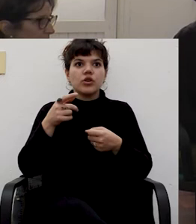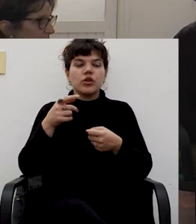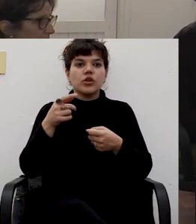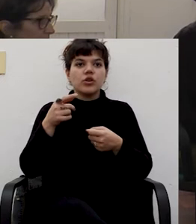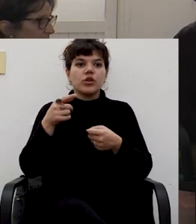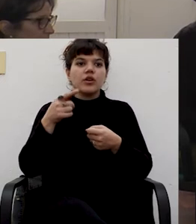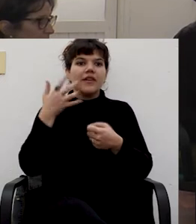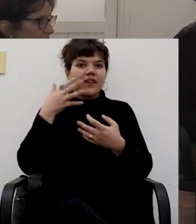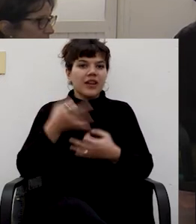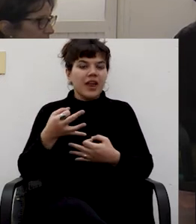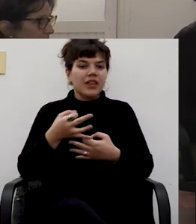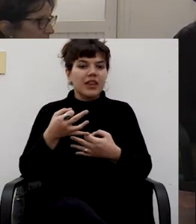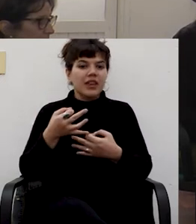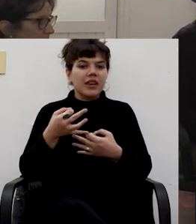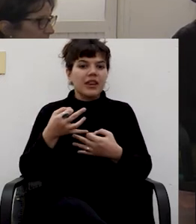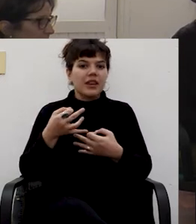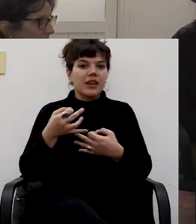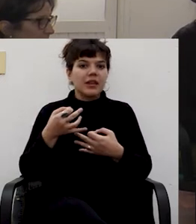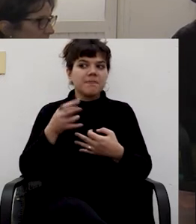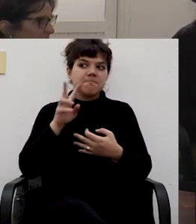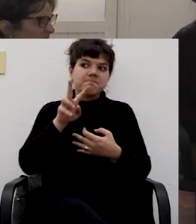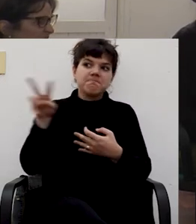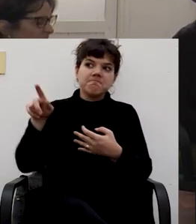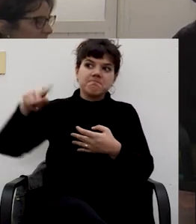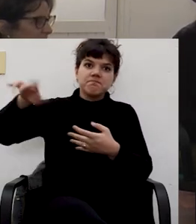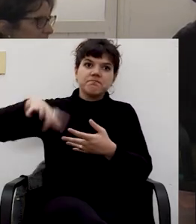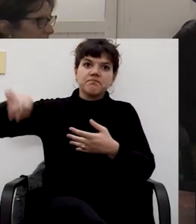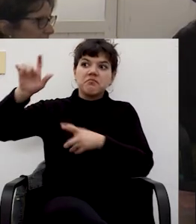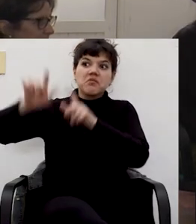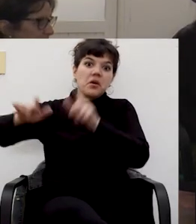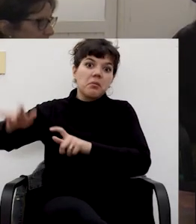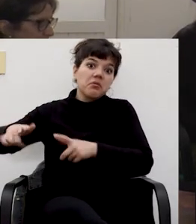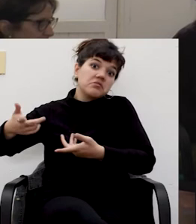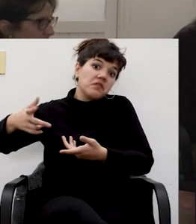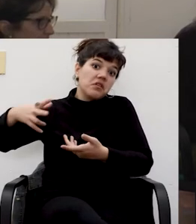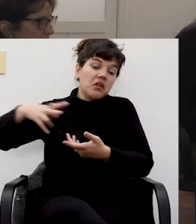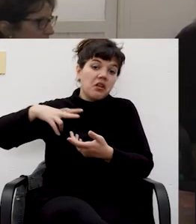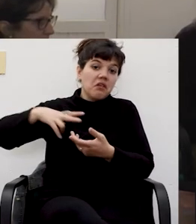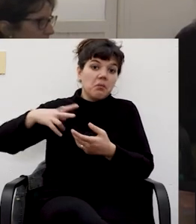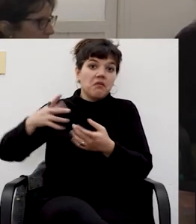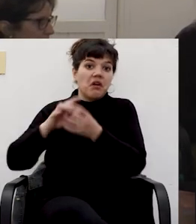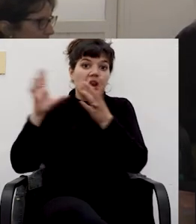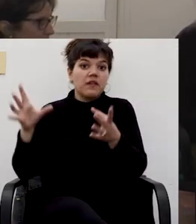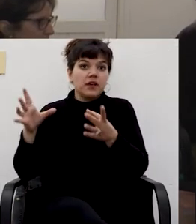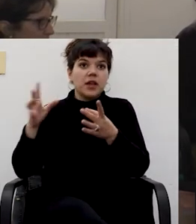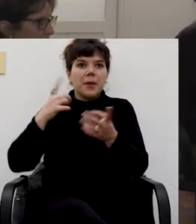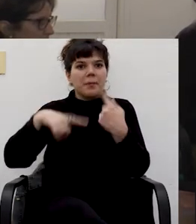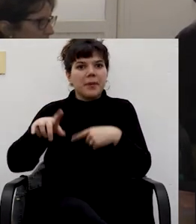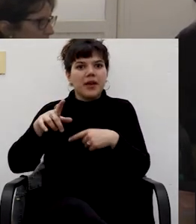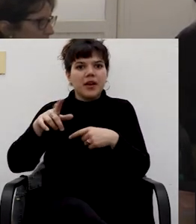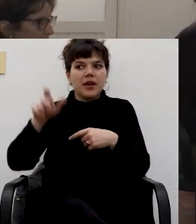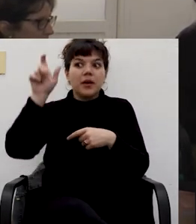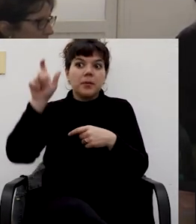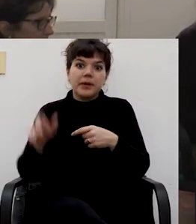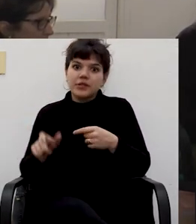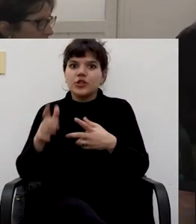una institución que los ve en el mejor de los casos como personas privadas de libertad cuando el término persona entra